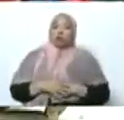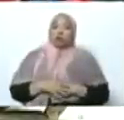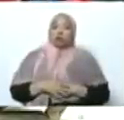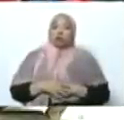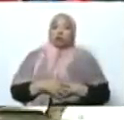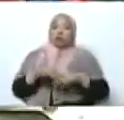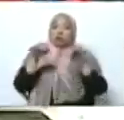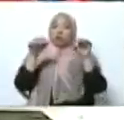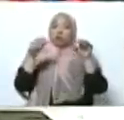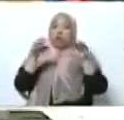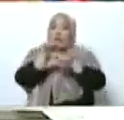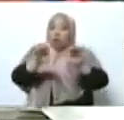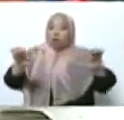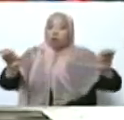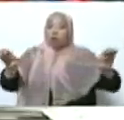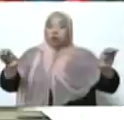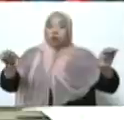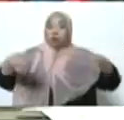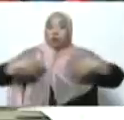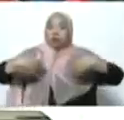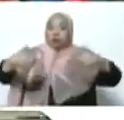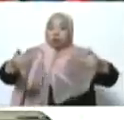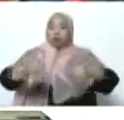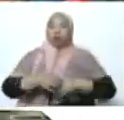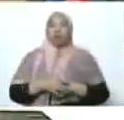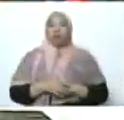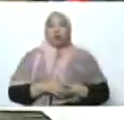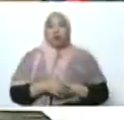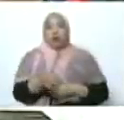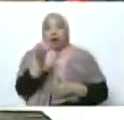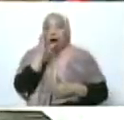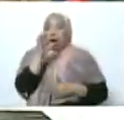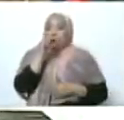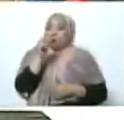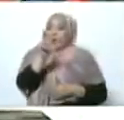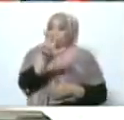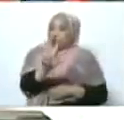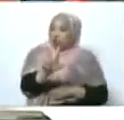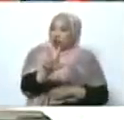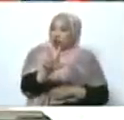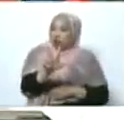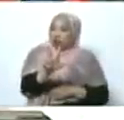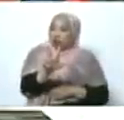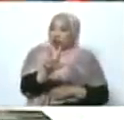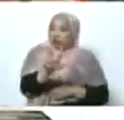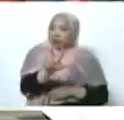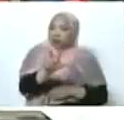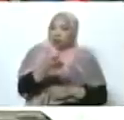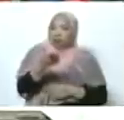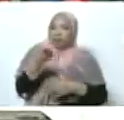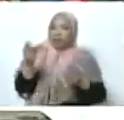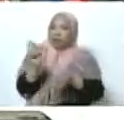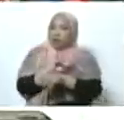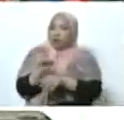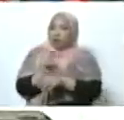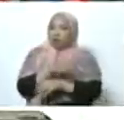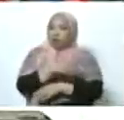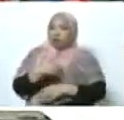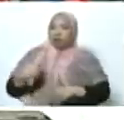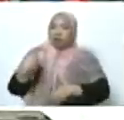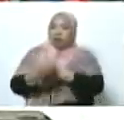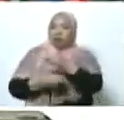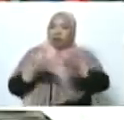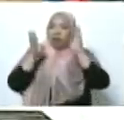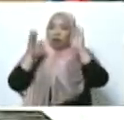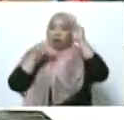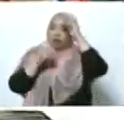sector de salud y agua, que son las tres priorizadas. No quiere decir que no se atienden